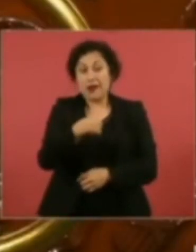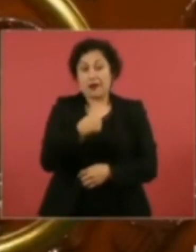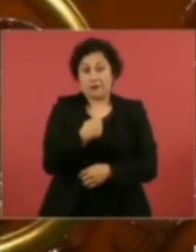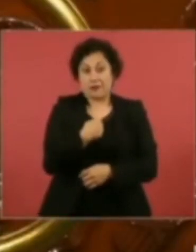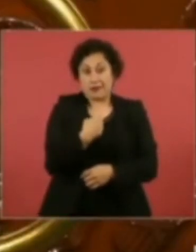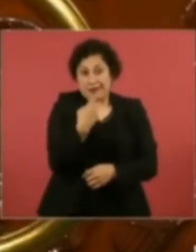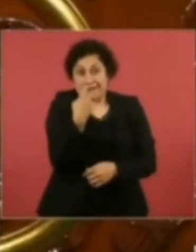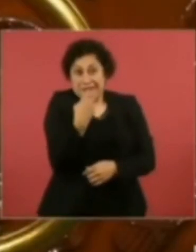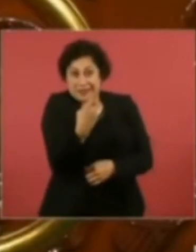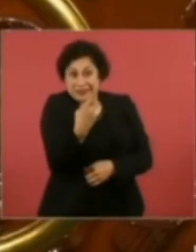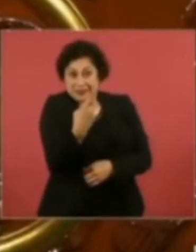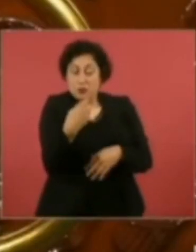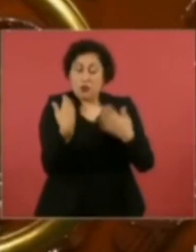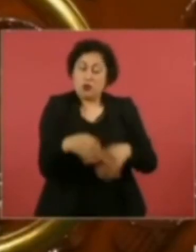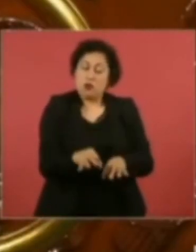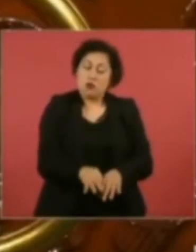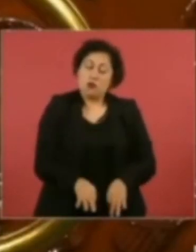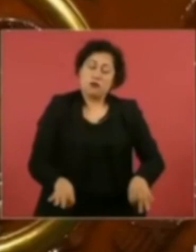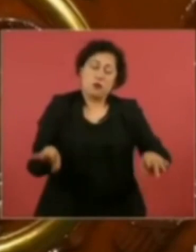movimiento que